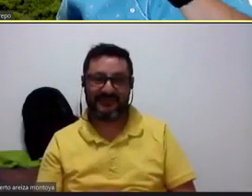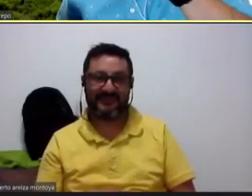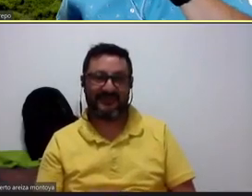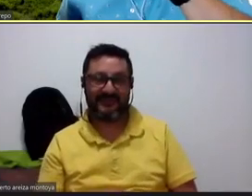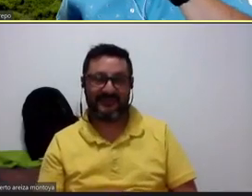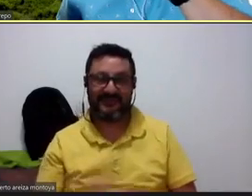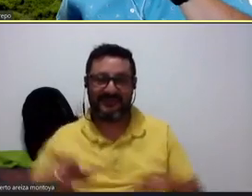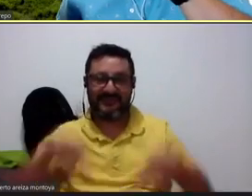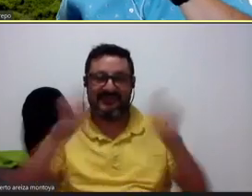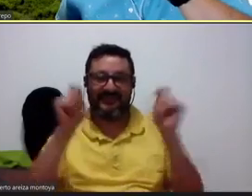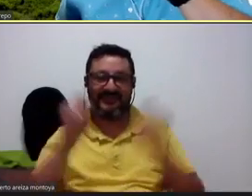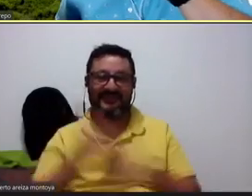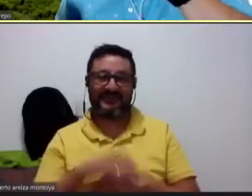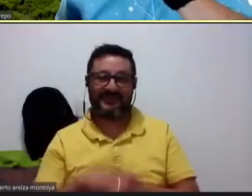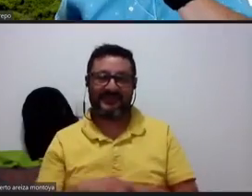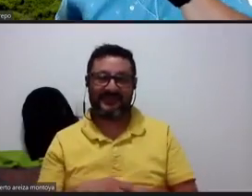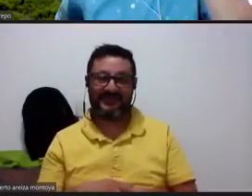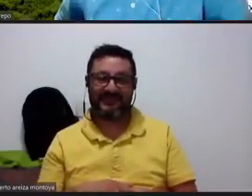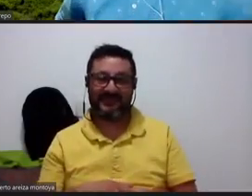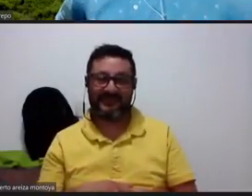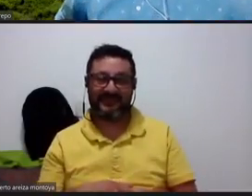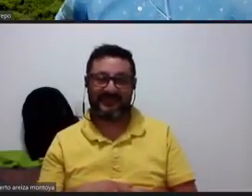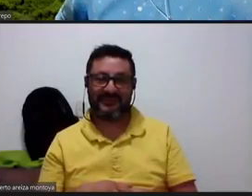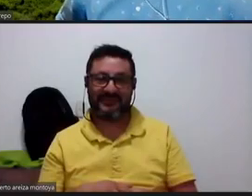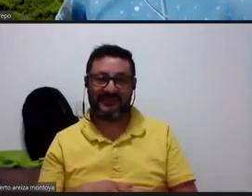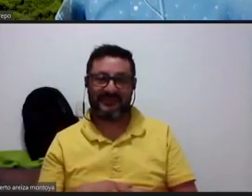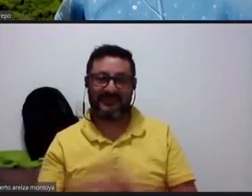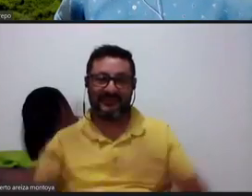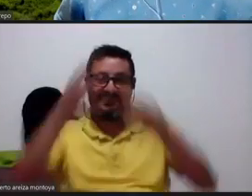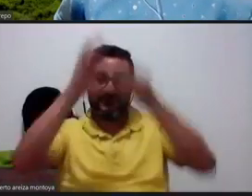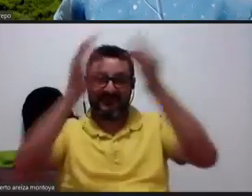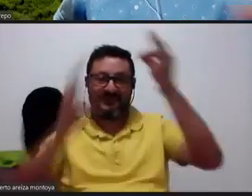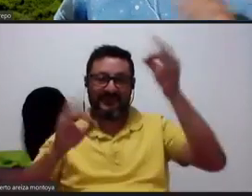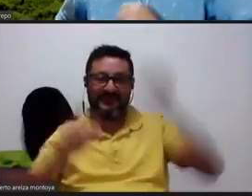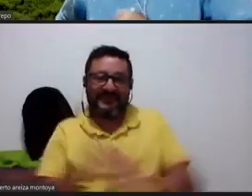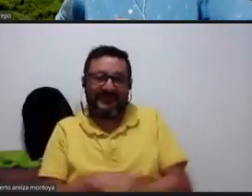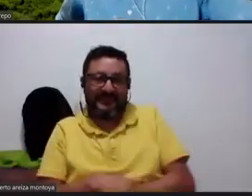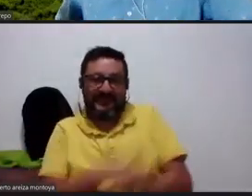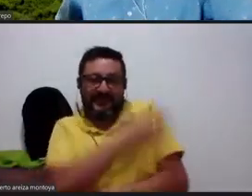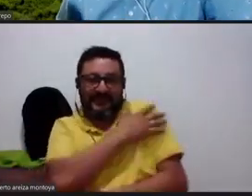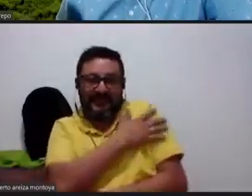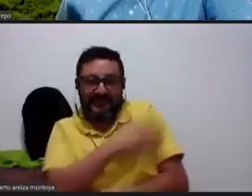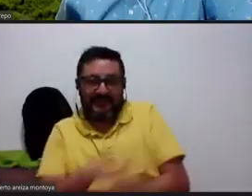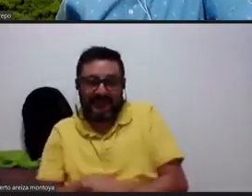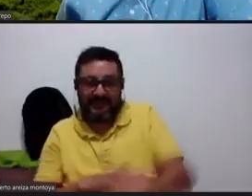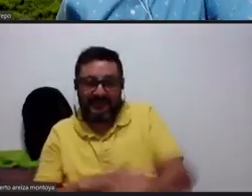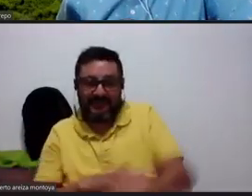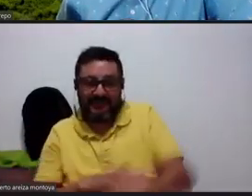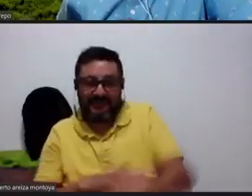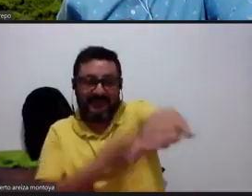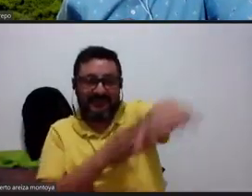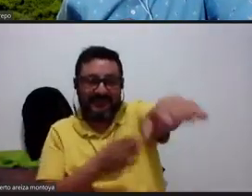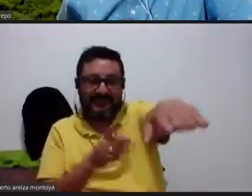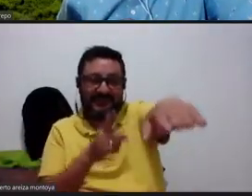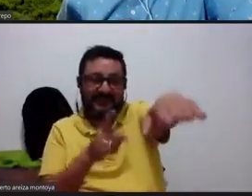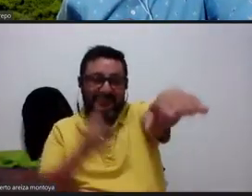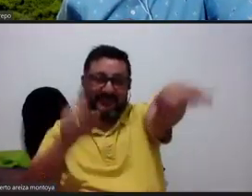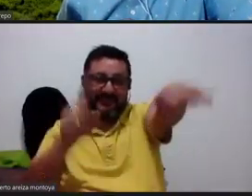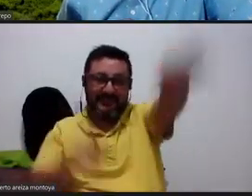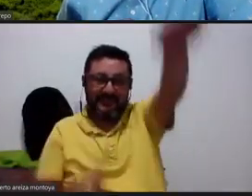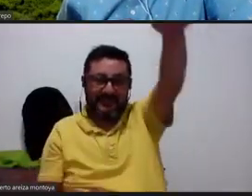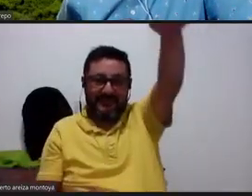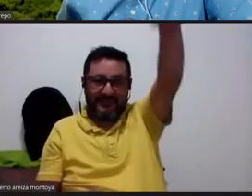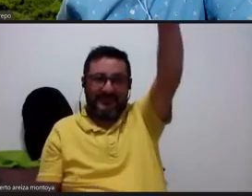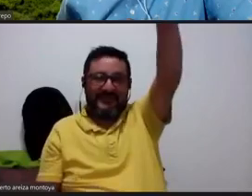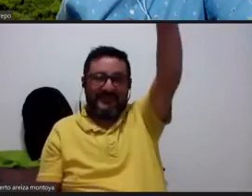Cuenta. Bueno, yo llegué de los Juegos Olímpicos y yo ni siquiera podía levantar la mano más de... Pues no me pasaba ni siquiera la